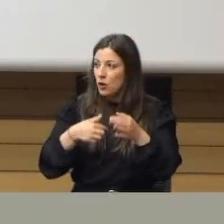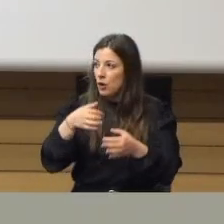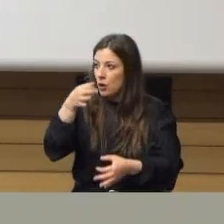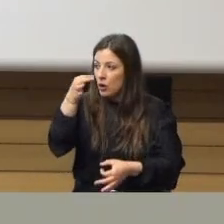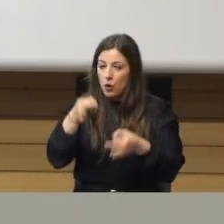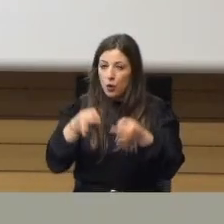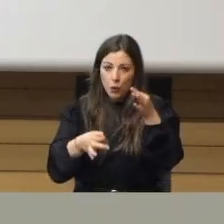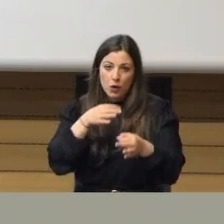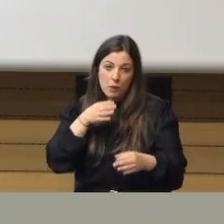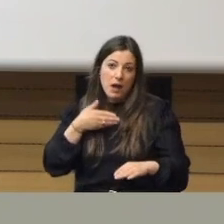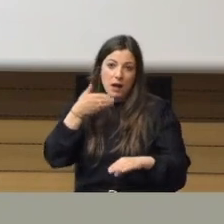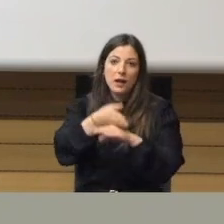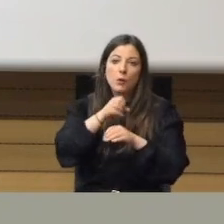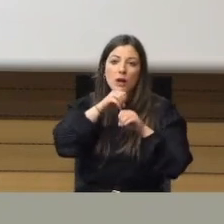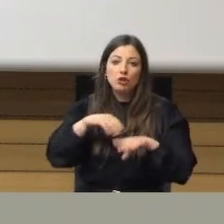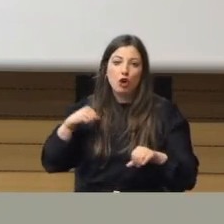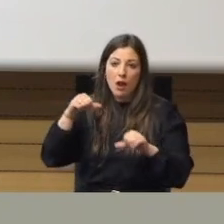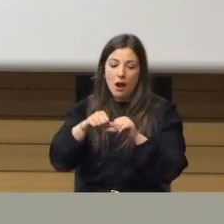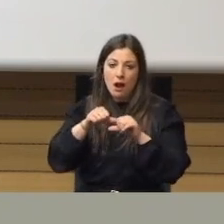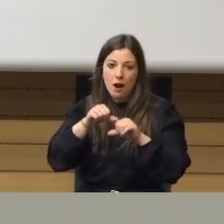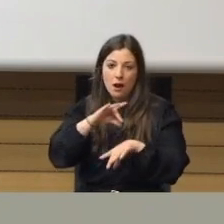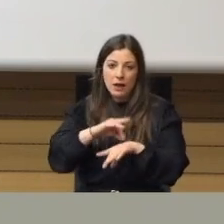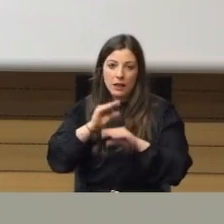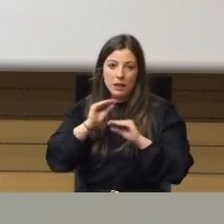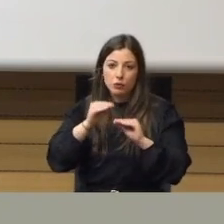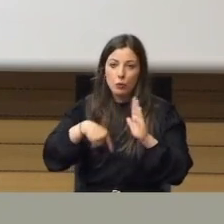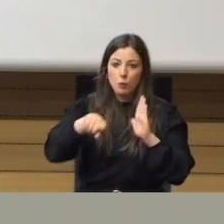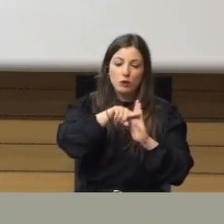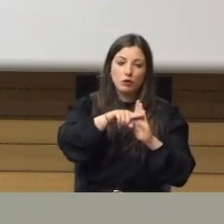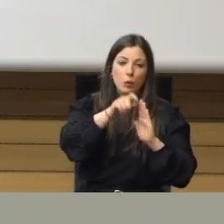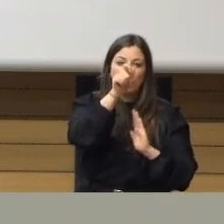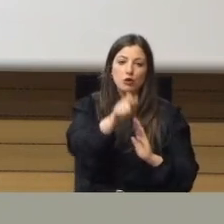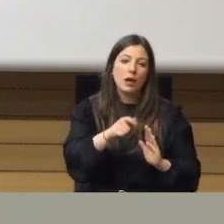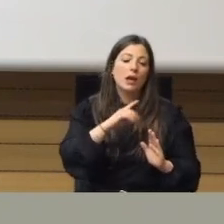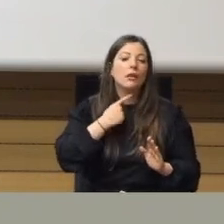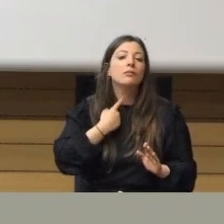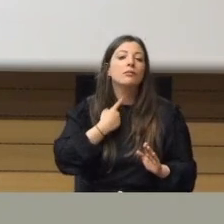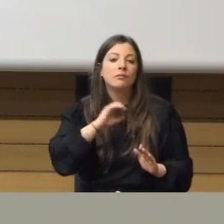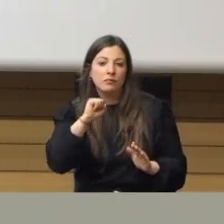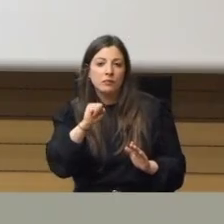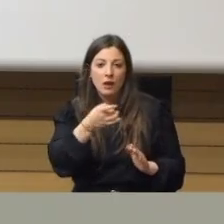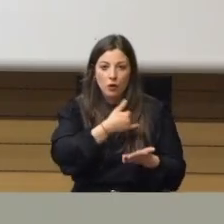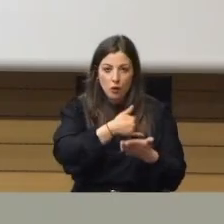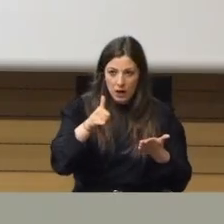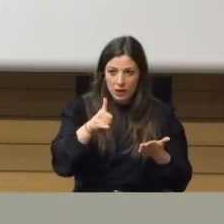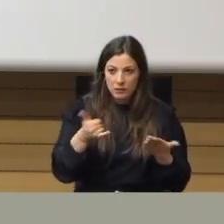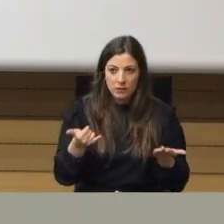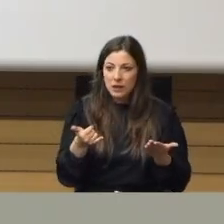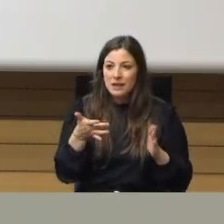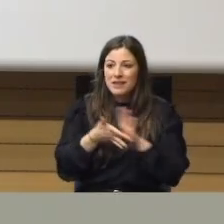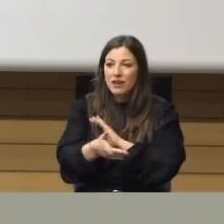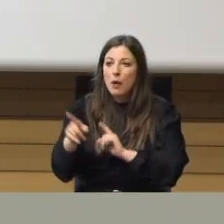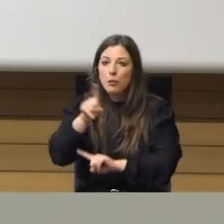de su historia clínica, porque no había manera de quitárselo. Entonces, ¿por qué le llamamos funcional? Porque no viene con el problema de droga,